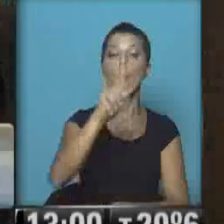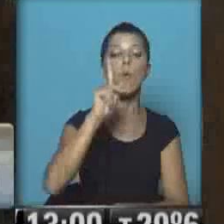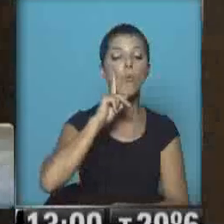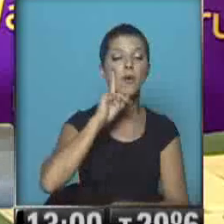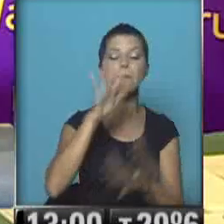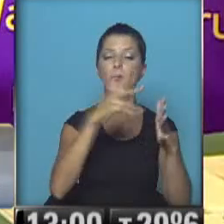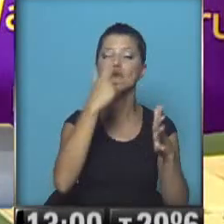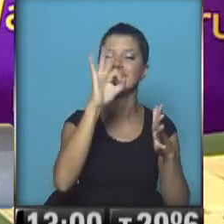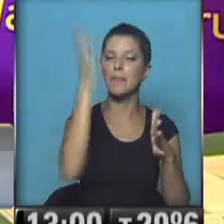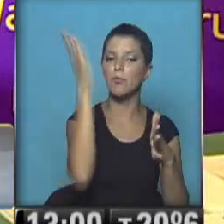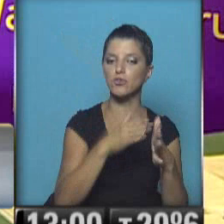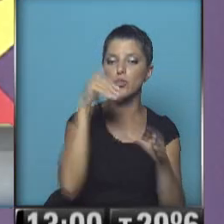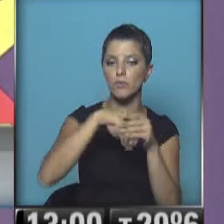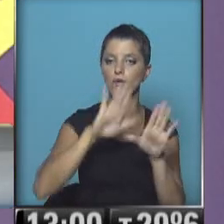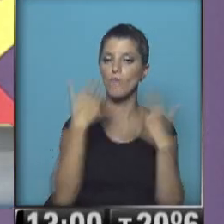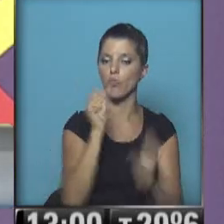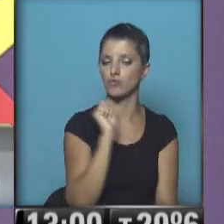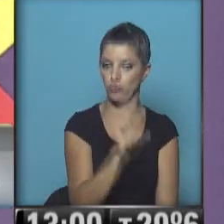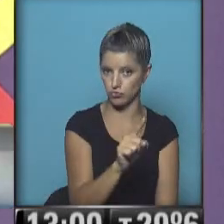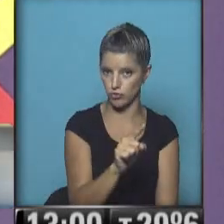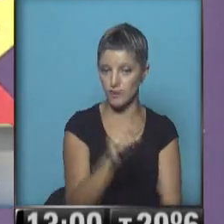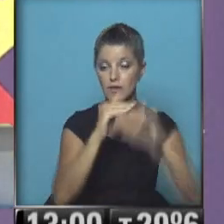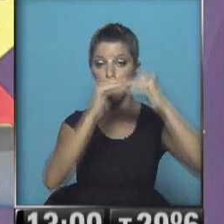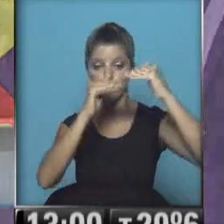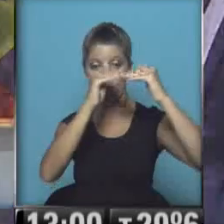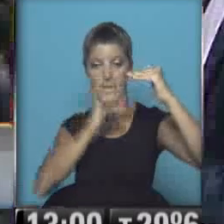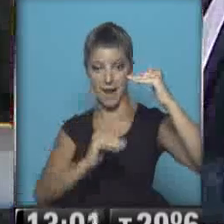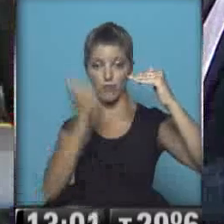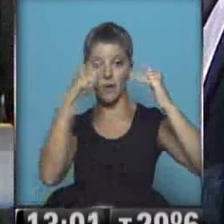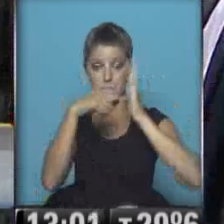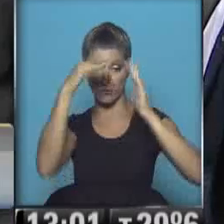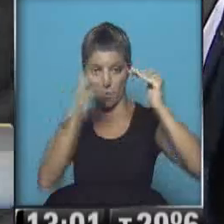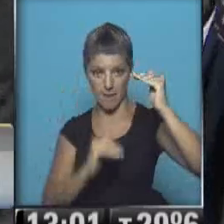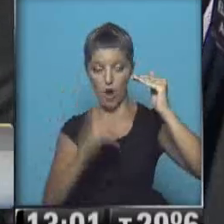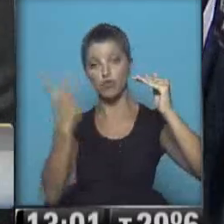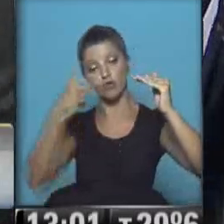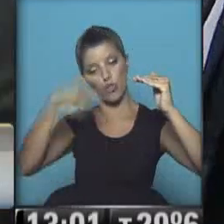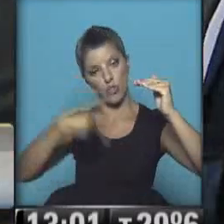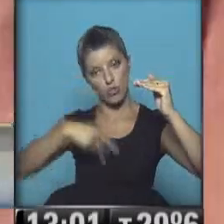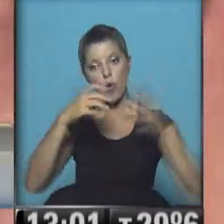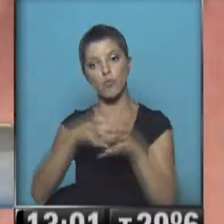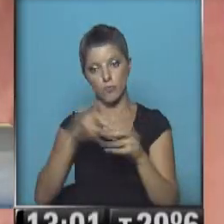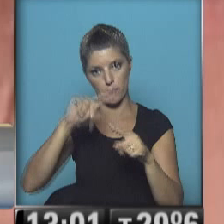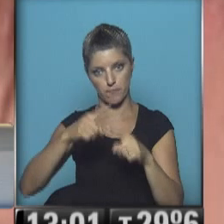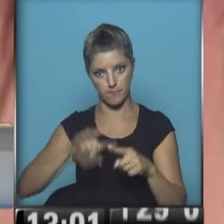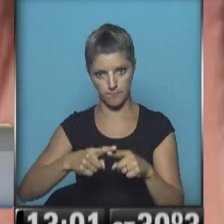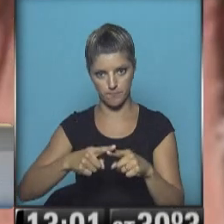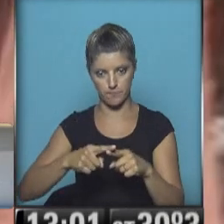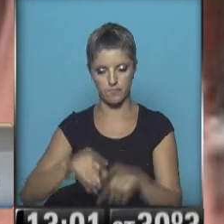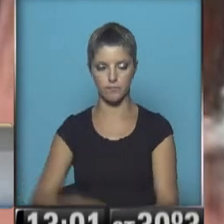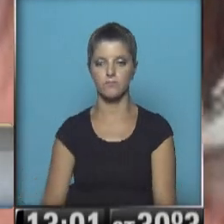casi el 30% de los votos, superando en 6 puntos a las otras dos tradicionales agrupaciones.